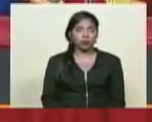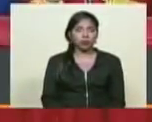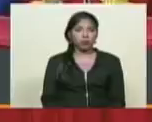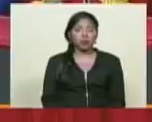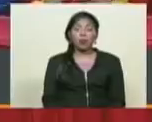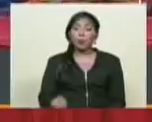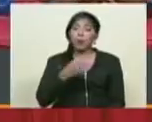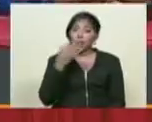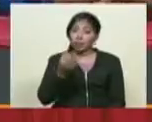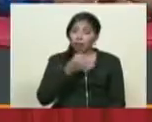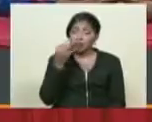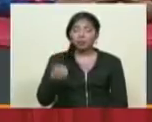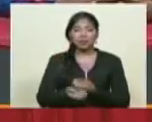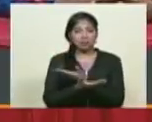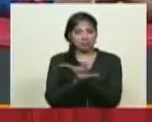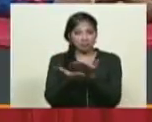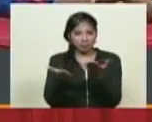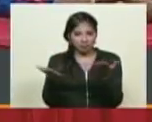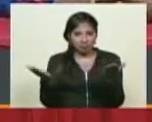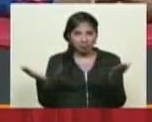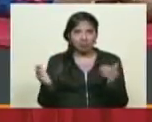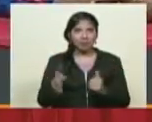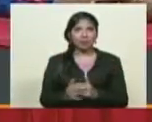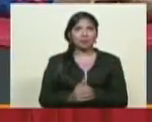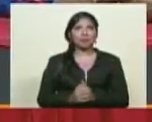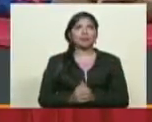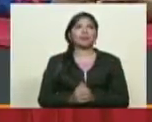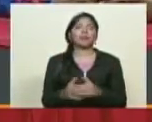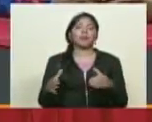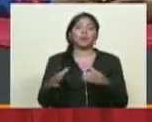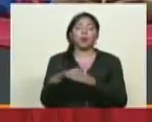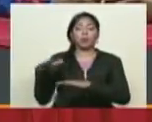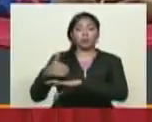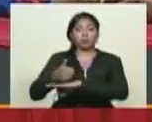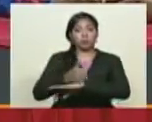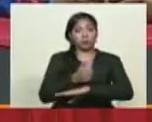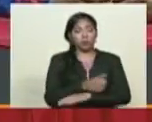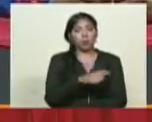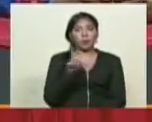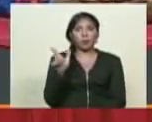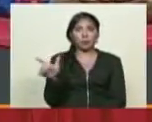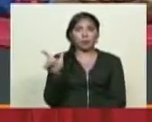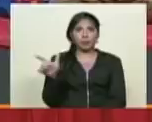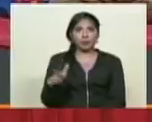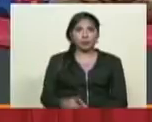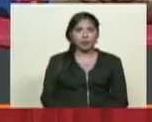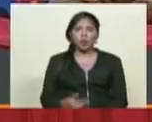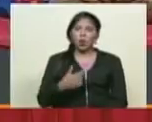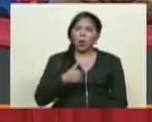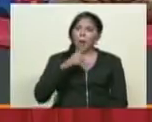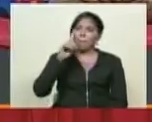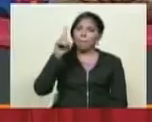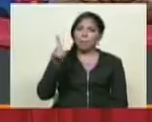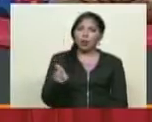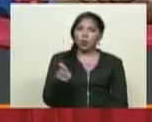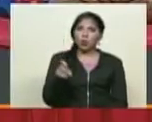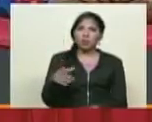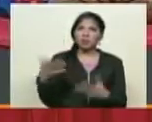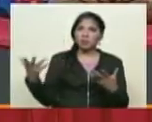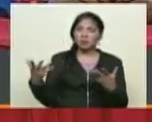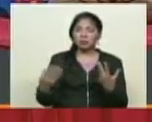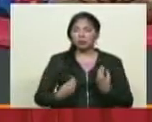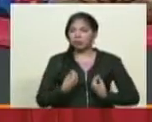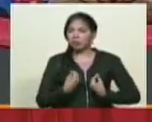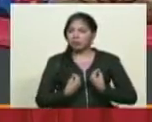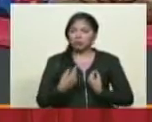Buenas tardes, saludo a toda la dirigencia del Partido Socialista Unido de Venezuela. Tengo una pregunta que nos inquieta y